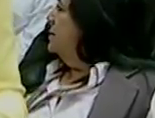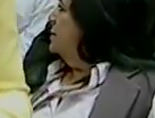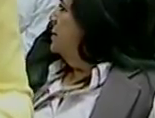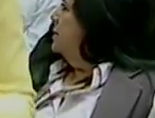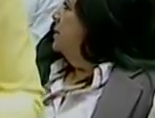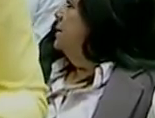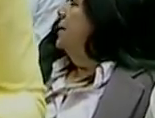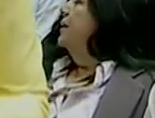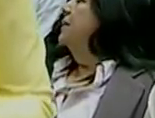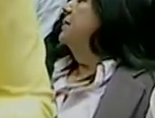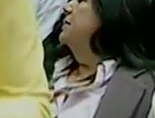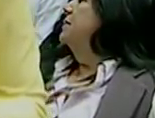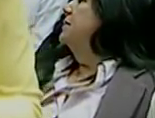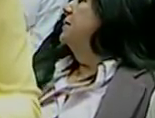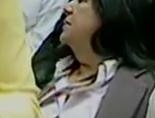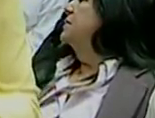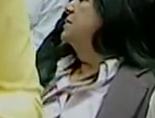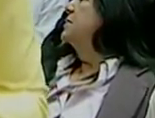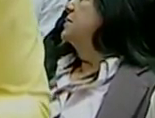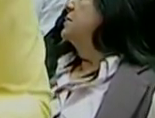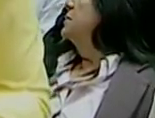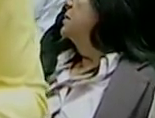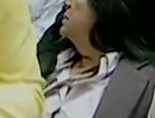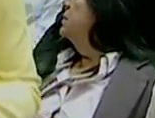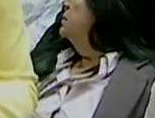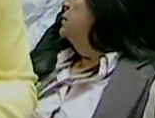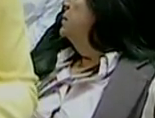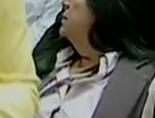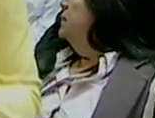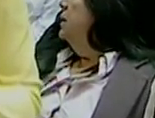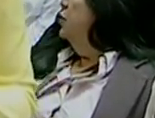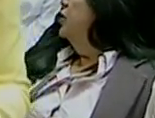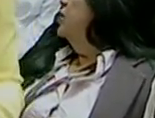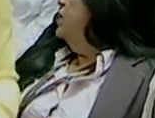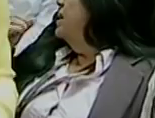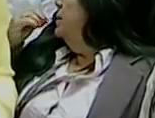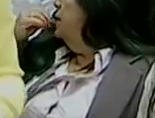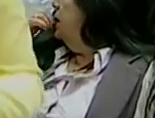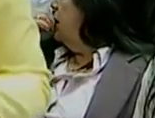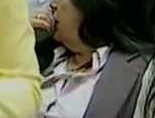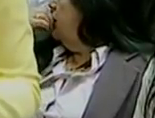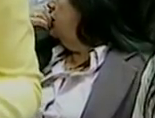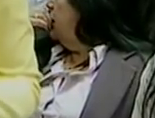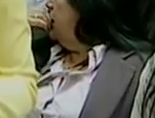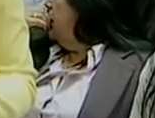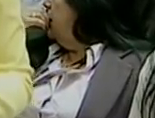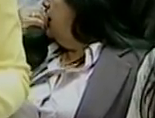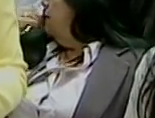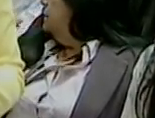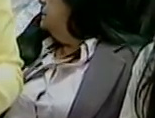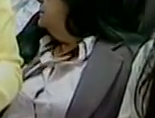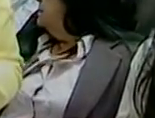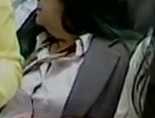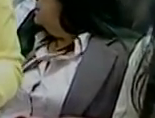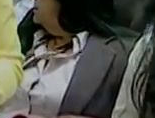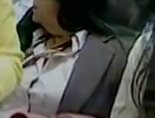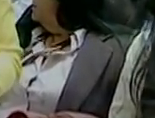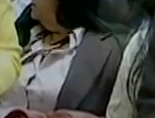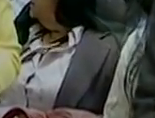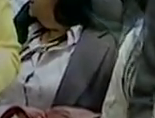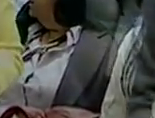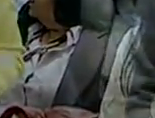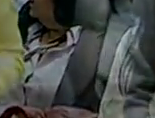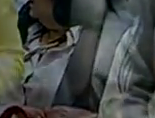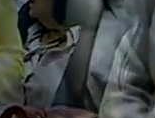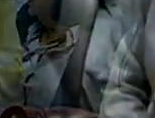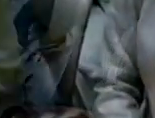También se encuentra el secretario y la subsecretaria de este organismo plenipotenciario, quienes el día de hoy se encuentran a pocos minutos de dar inicio a esta nueva sesión.